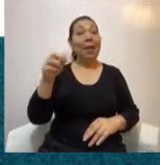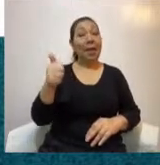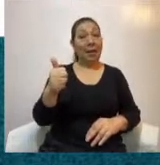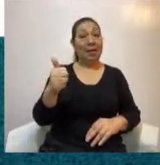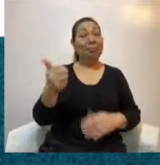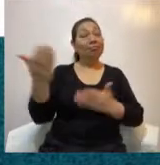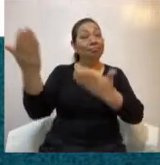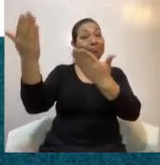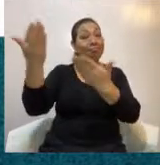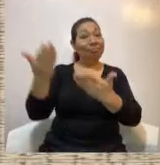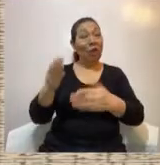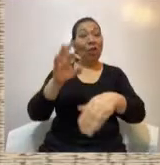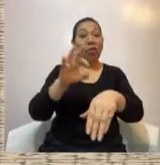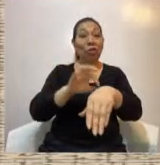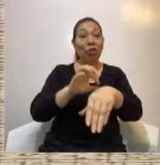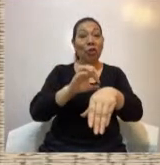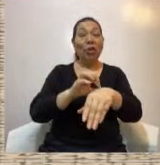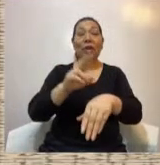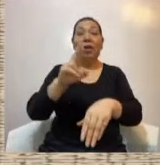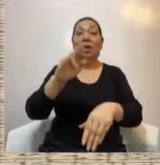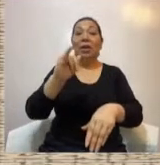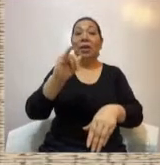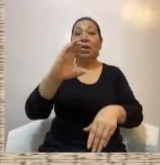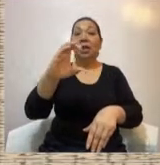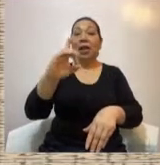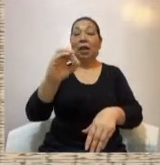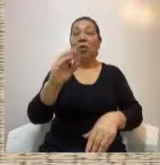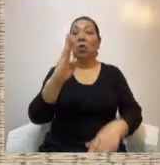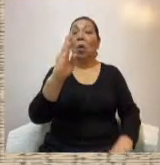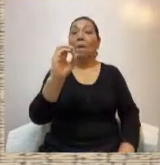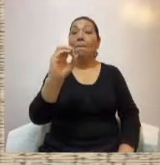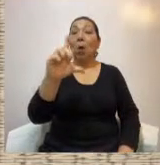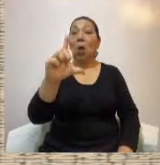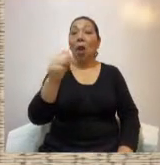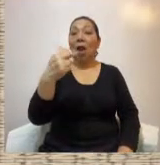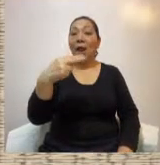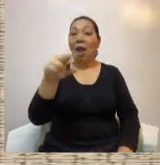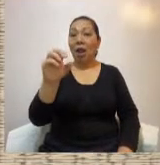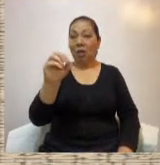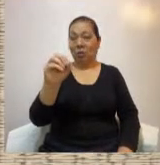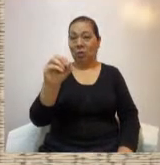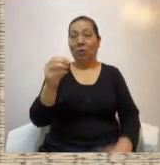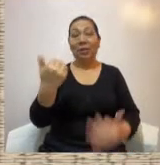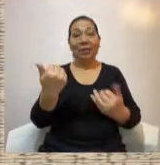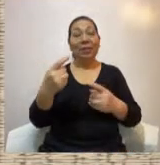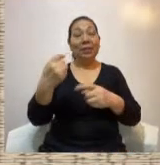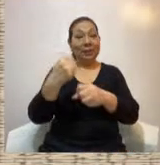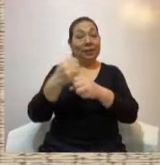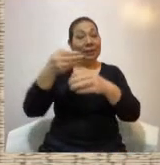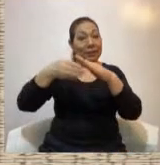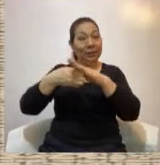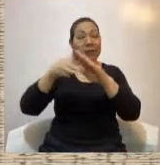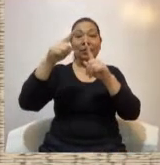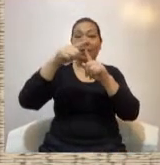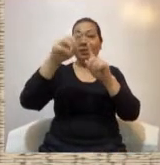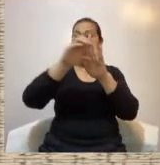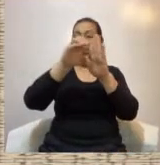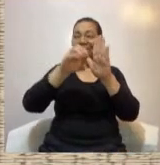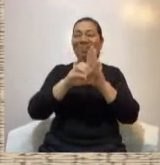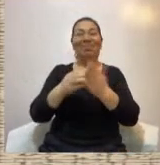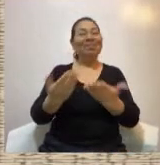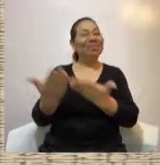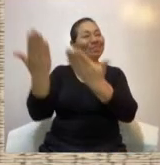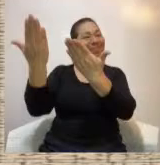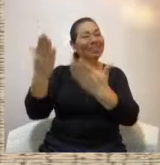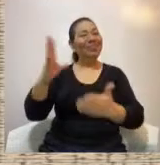01594-2020 hemos invitado al doctor Ricardo Bolaños, asesor jurisdiccional del Tribunal Constitucional, a